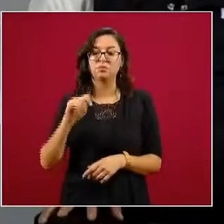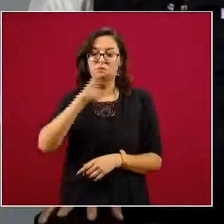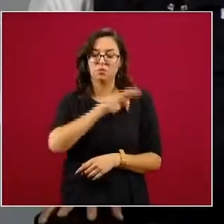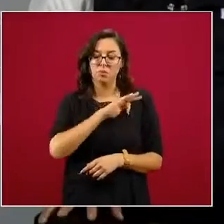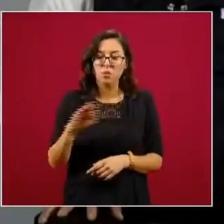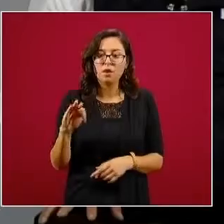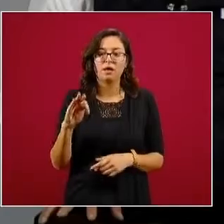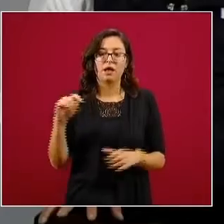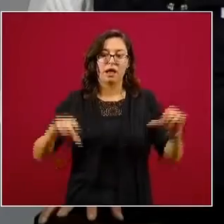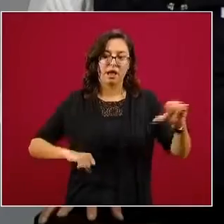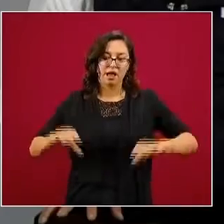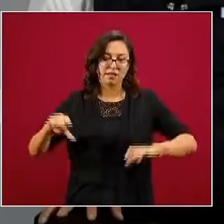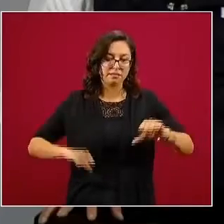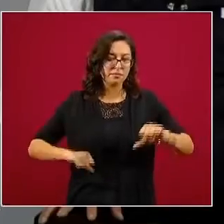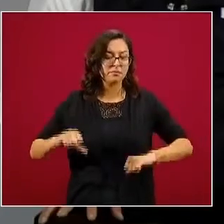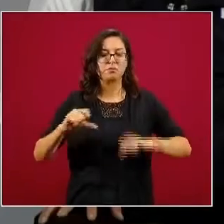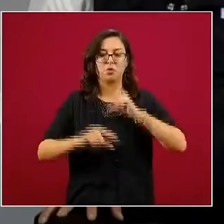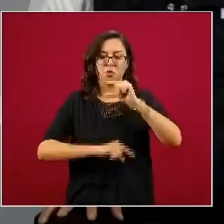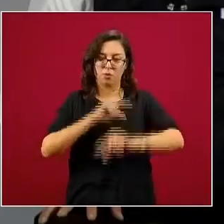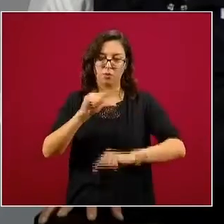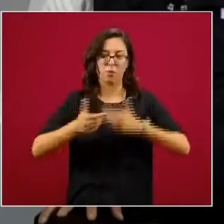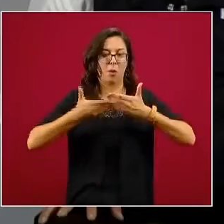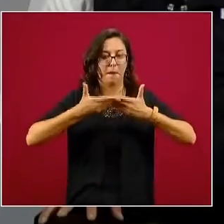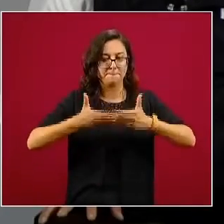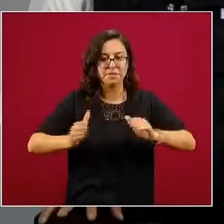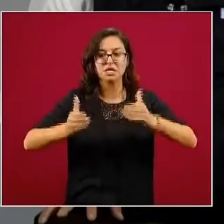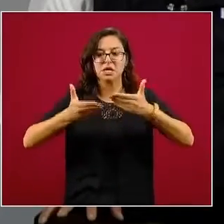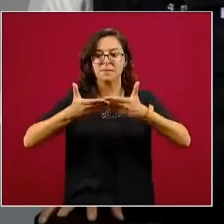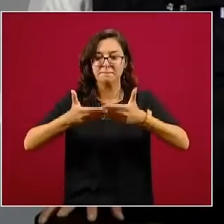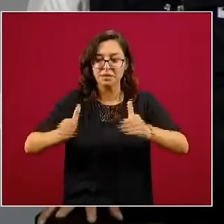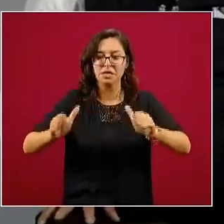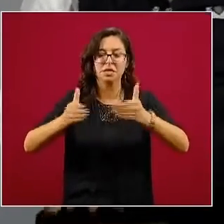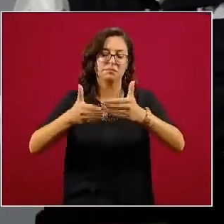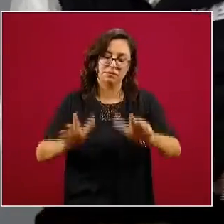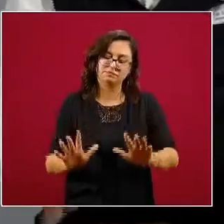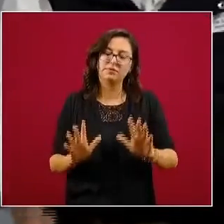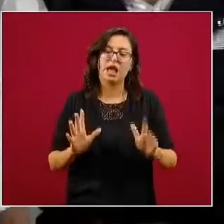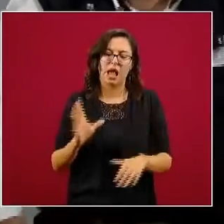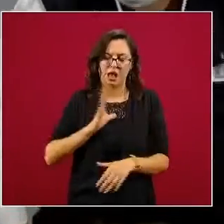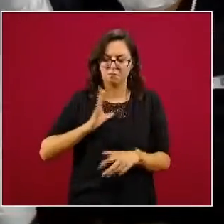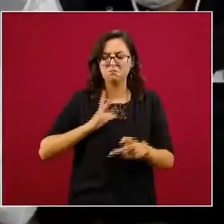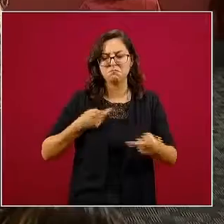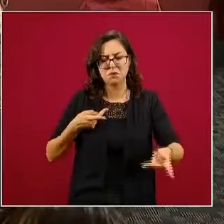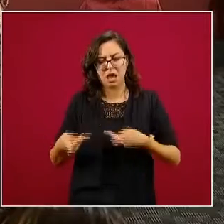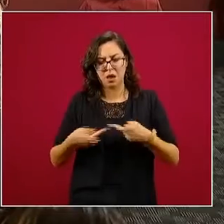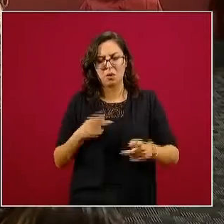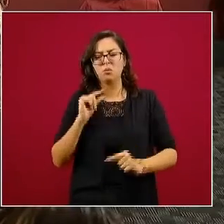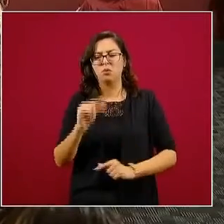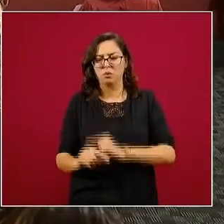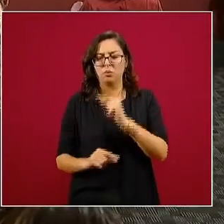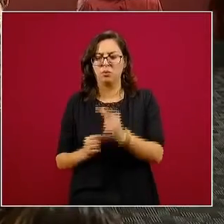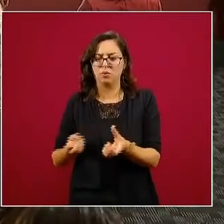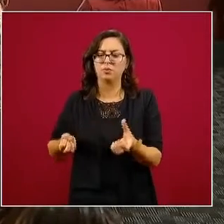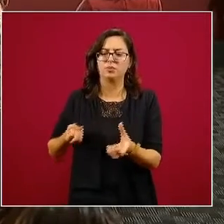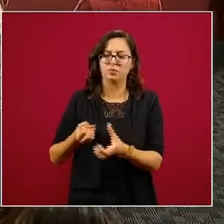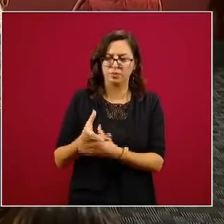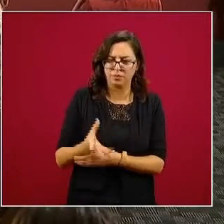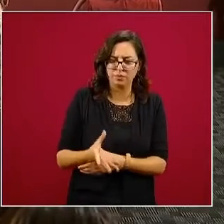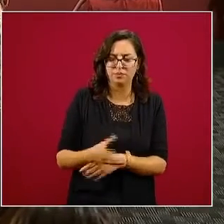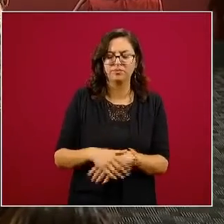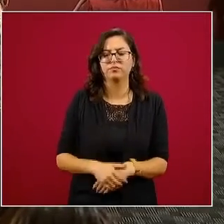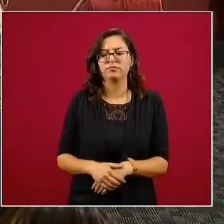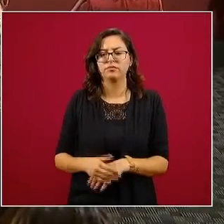estacionamiento de la Margarita. Y adicionalmente a eso, pues lo que expuse al principio, en los 7 hospitales rurales del